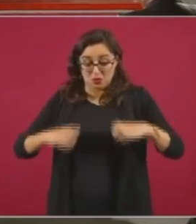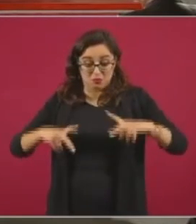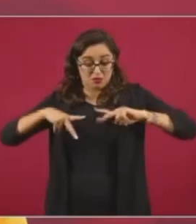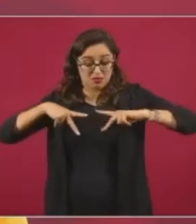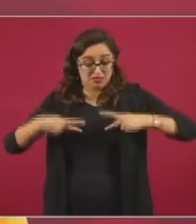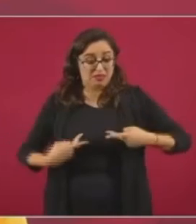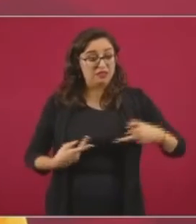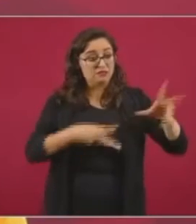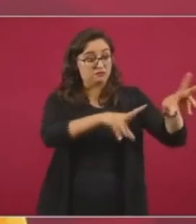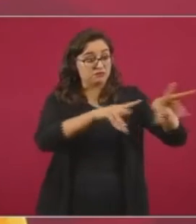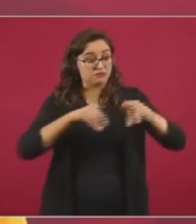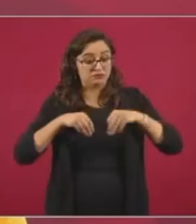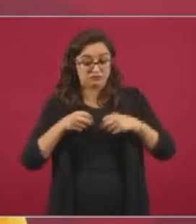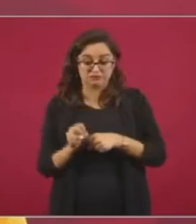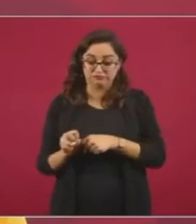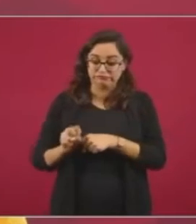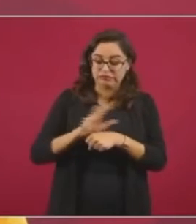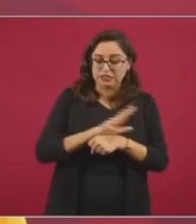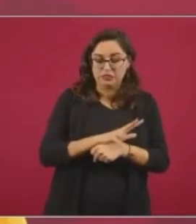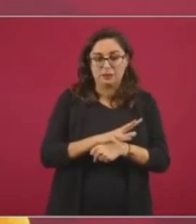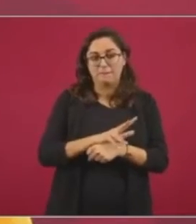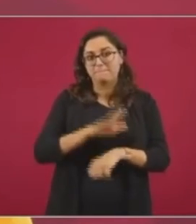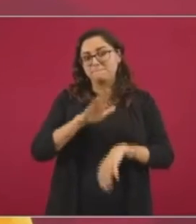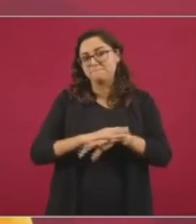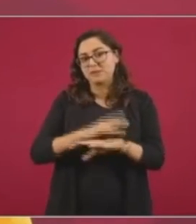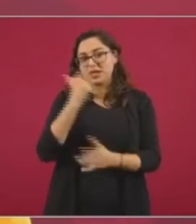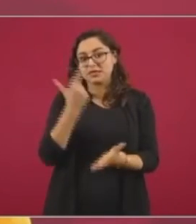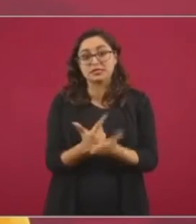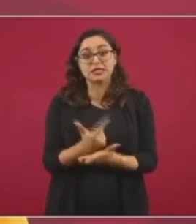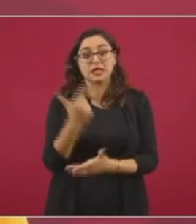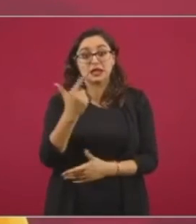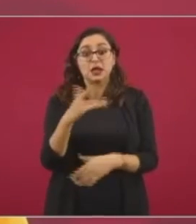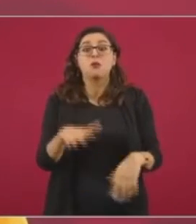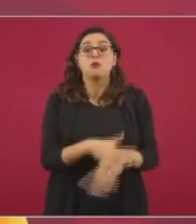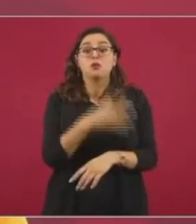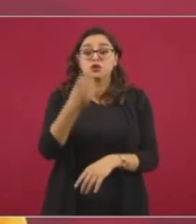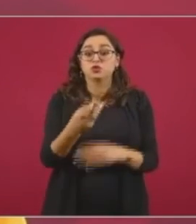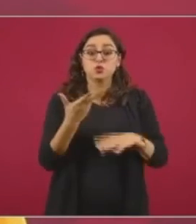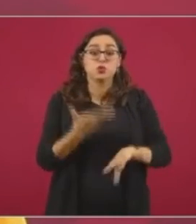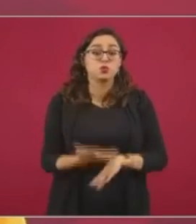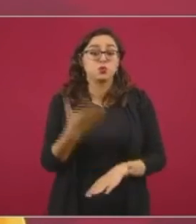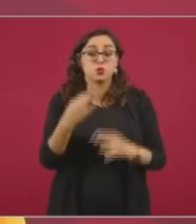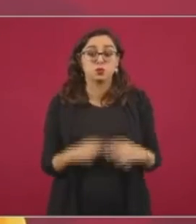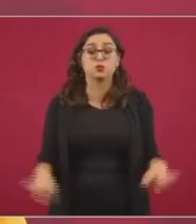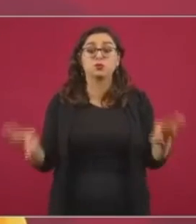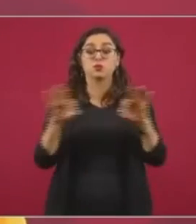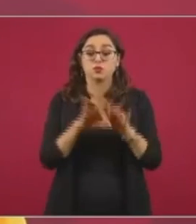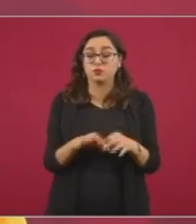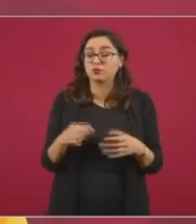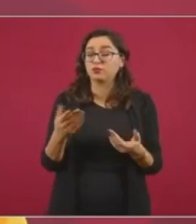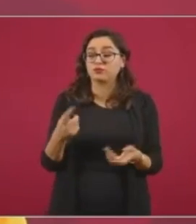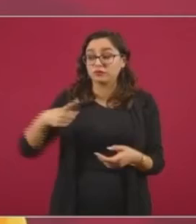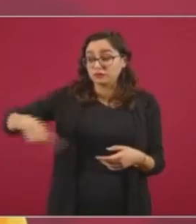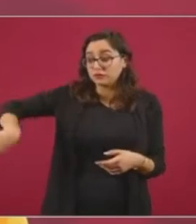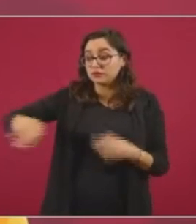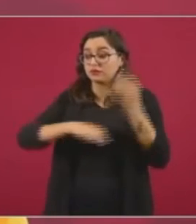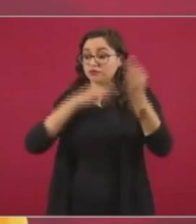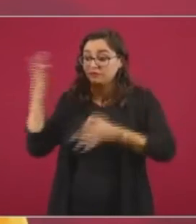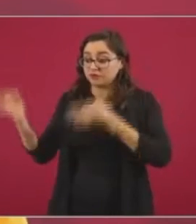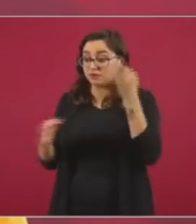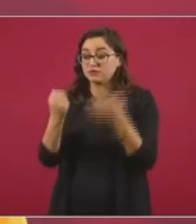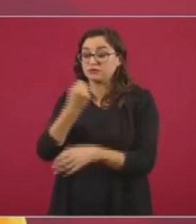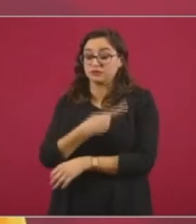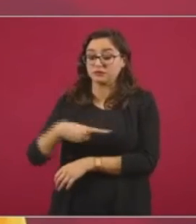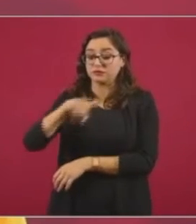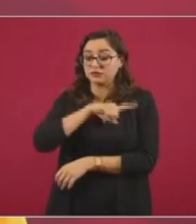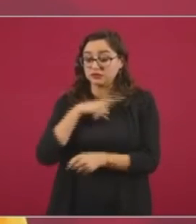que hace necesario redoblar los esfuerzos para mantener los servicios esenciales, incluyendo los de promoción de la salud, prevención de la